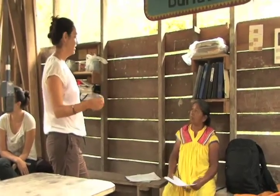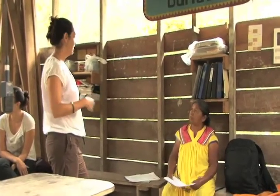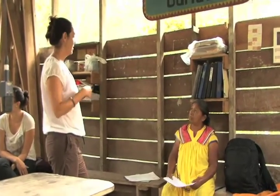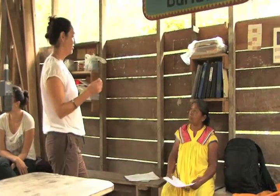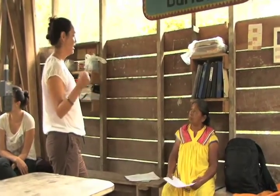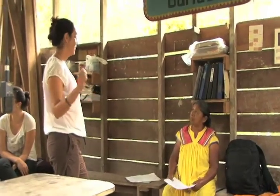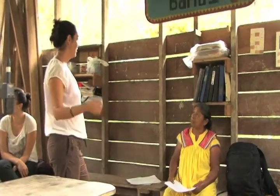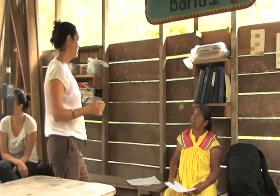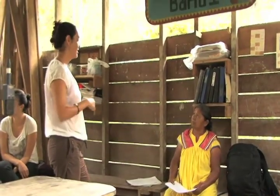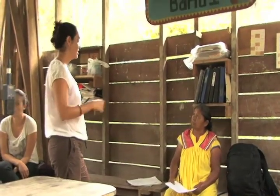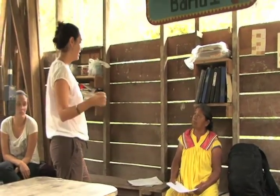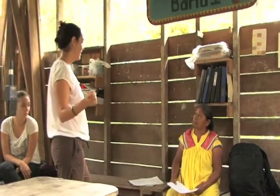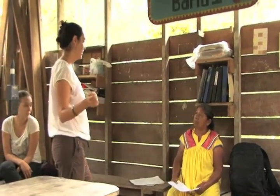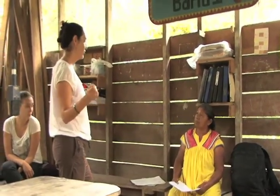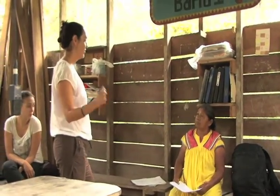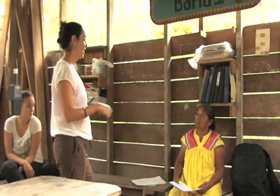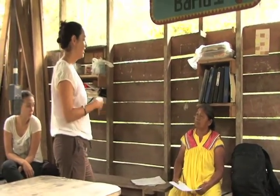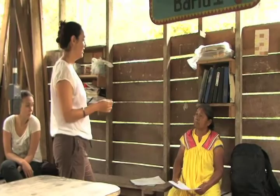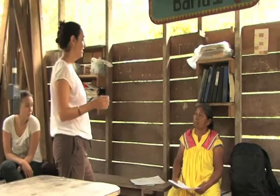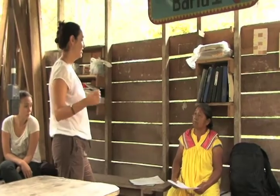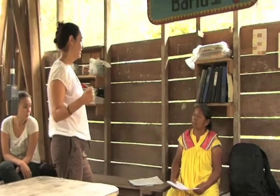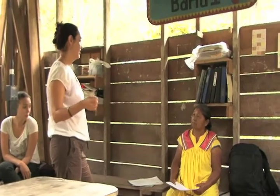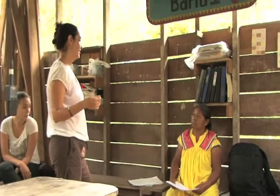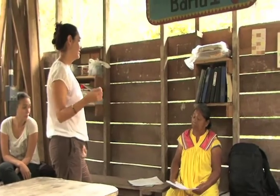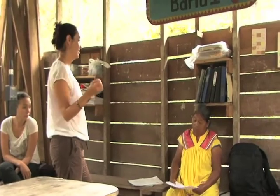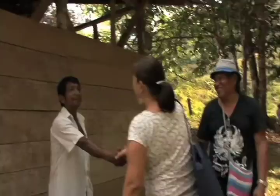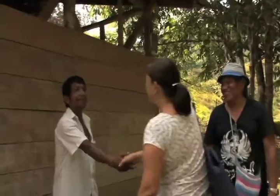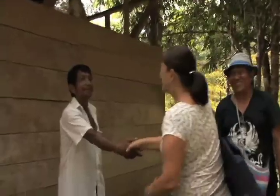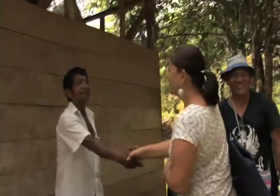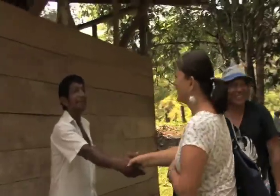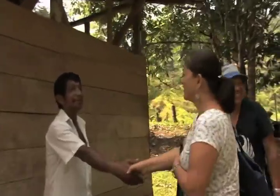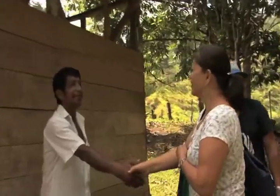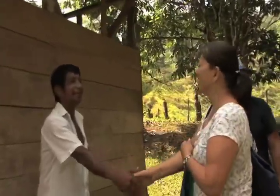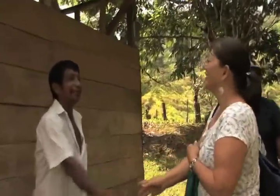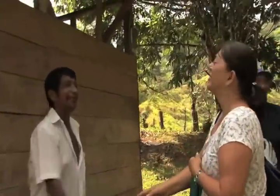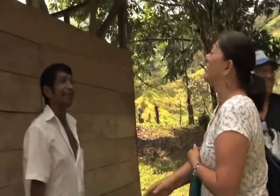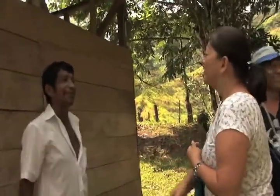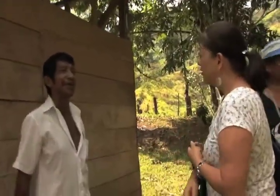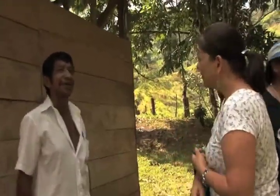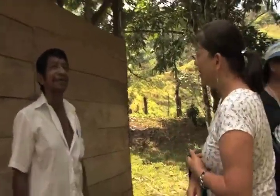usted no tenga miedo a tachar, corregir. ¿Cómo está?